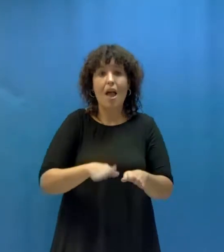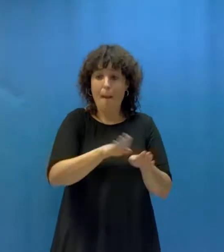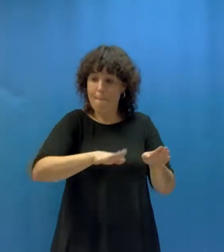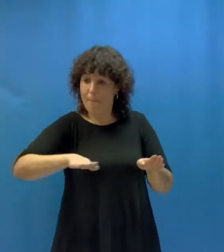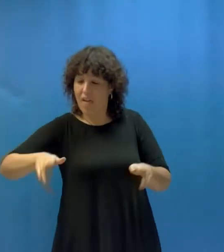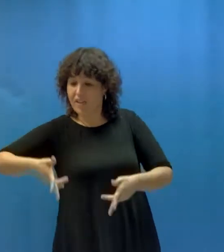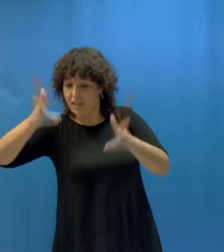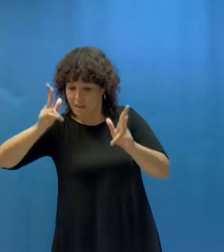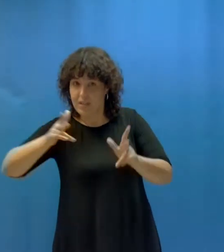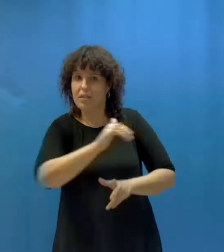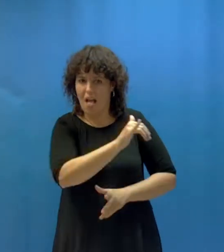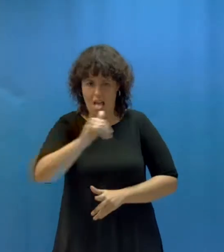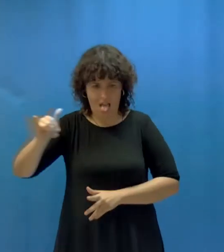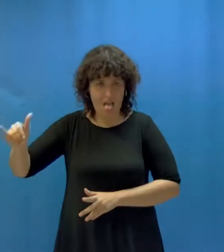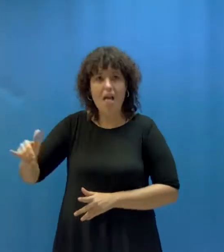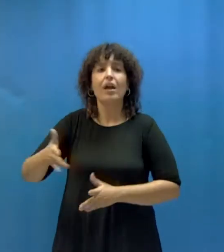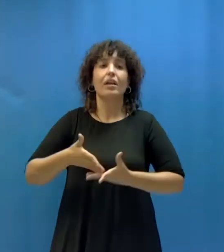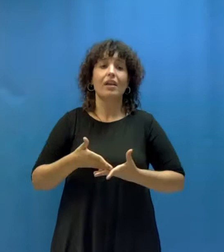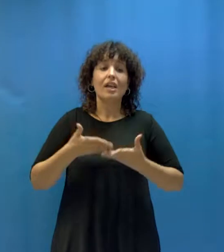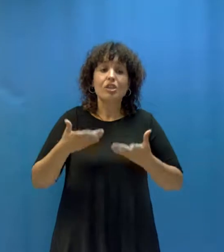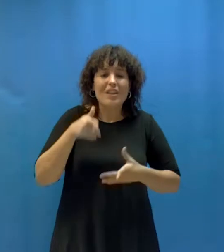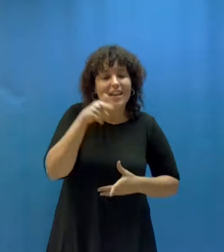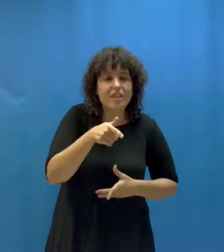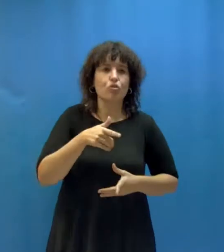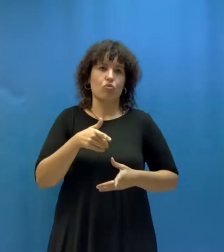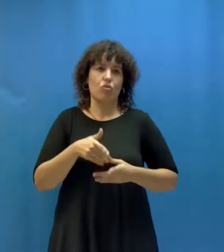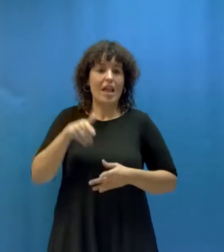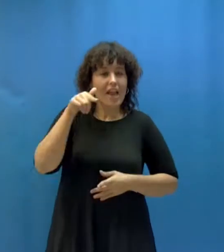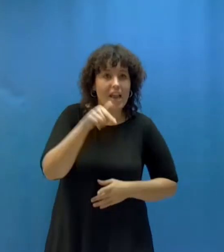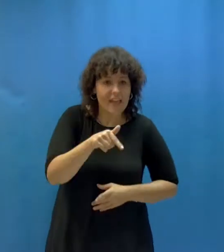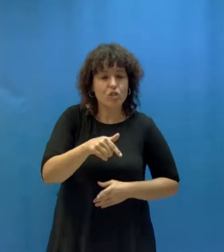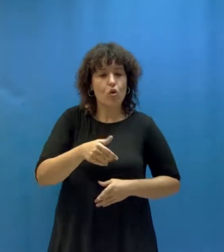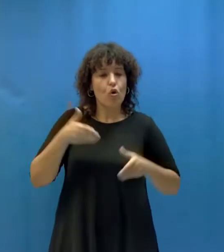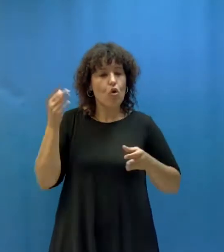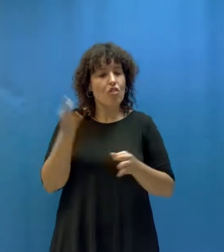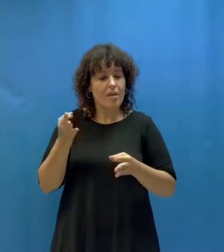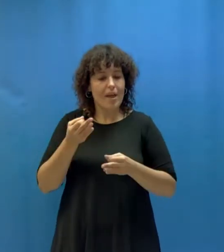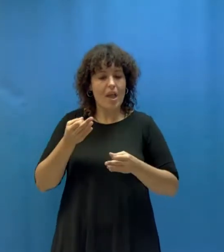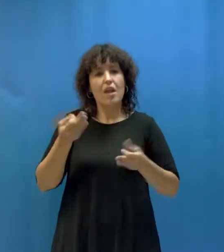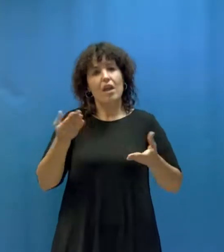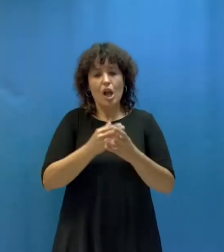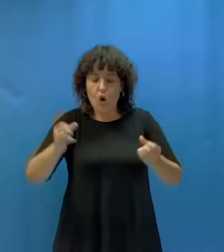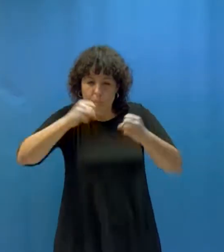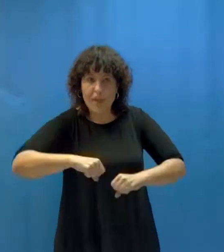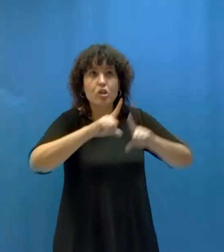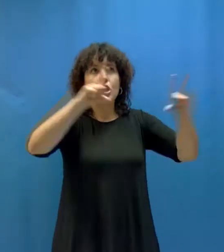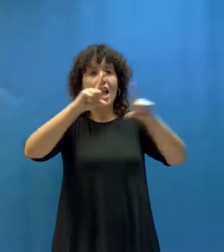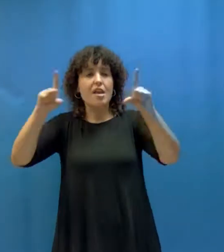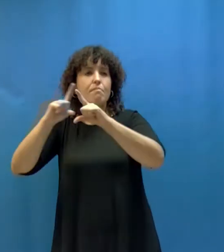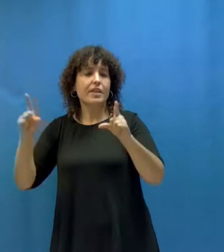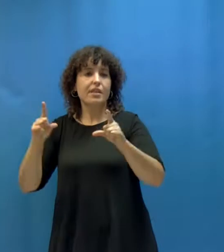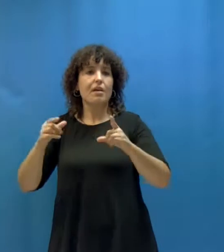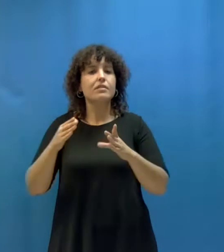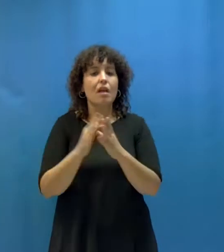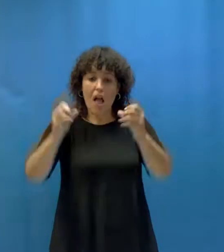parkings de esta ciudad y es ahí donde está la madre del cordero. Es ahí donde tienen que trabajar con convenios con las empresas concesionarias que